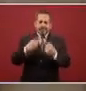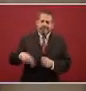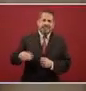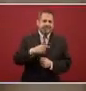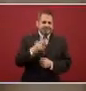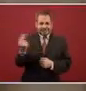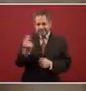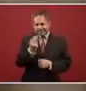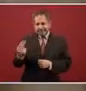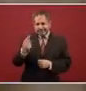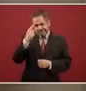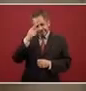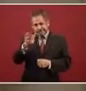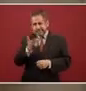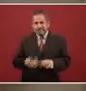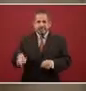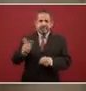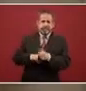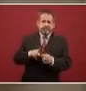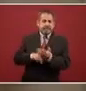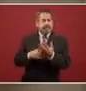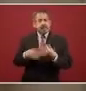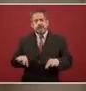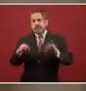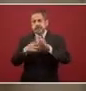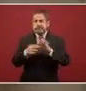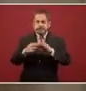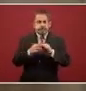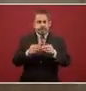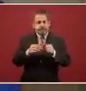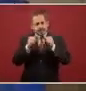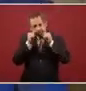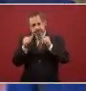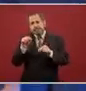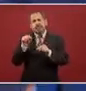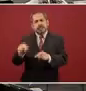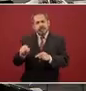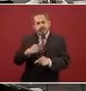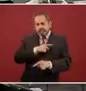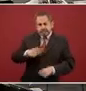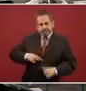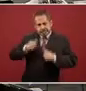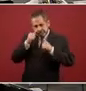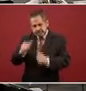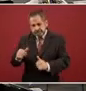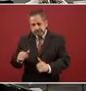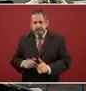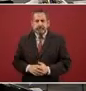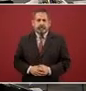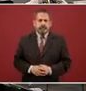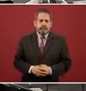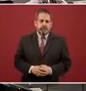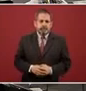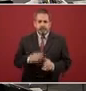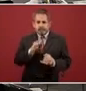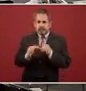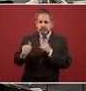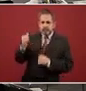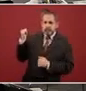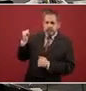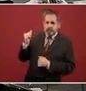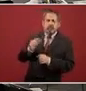que necesiten atención hospitalaria, especialmente atención crítica, van a tener esa atención. Termino diciendo cuáles son